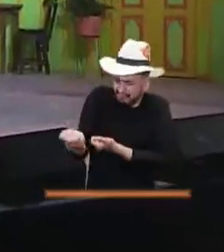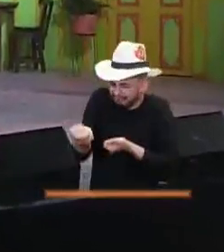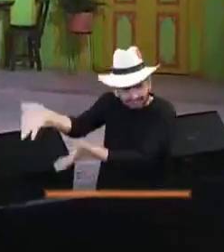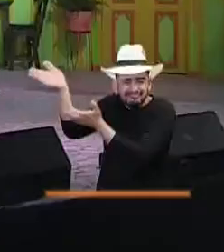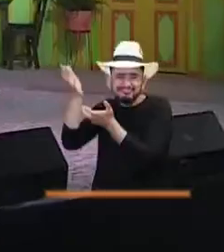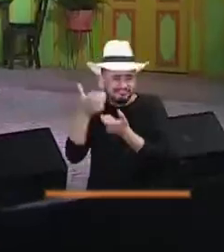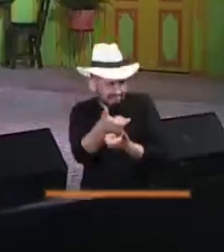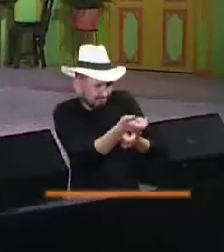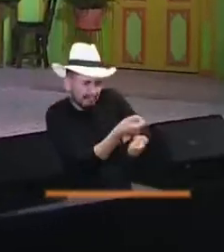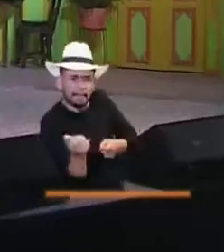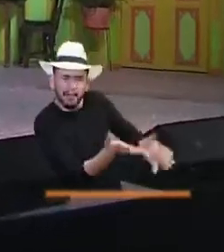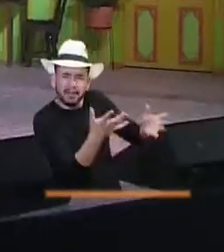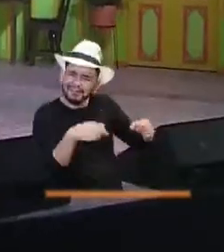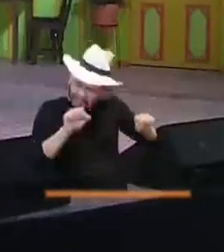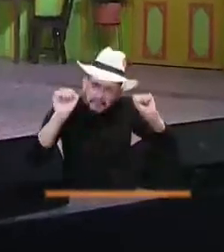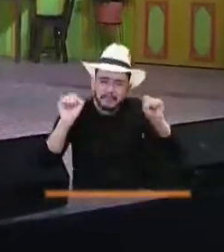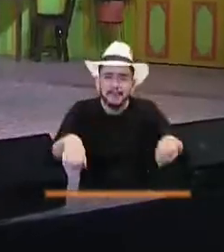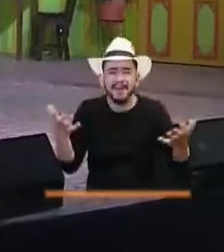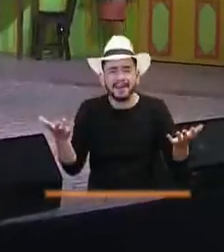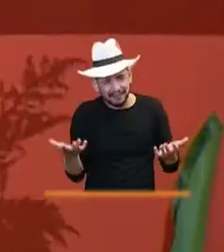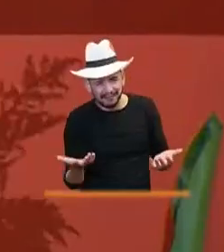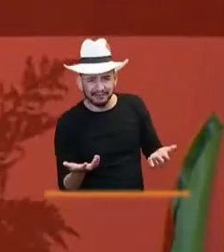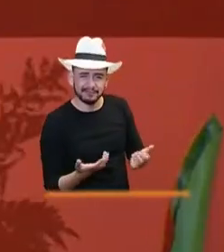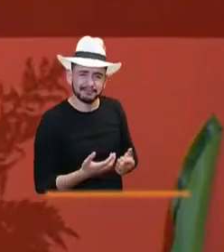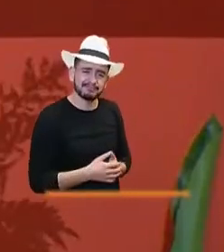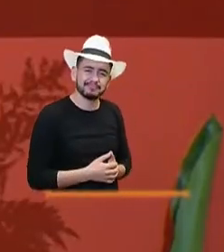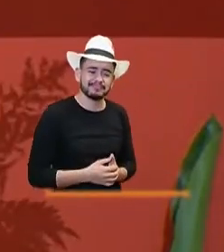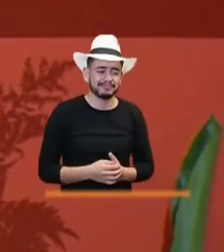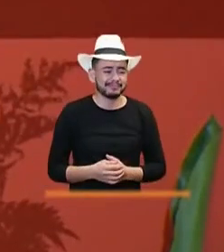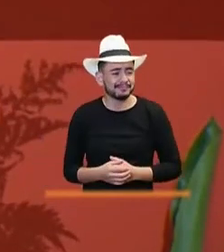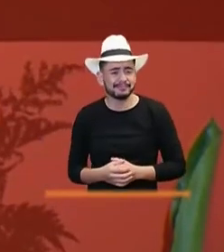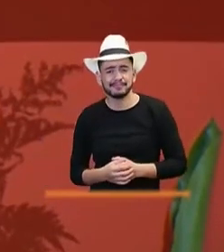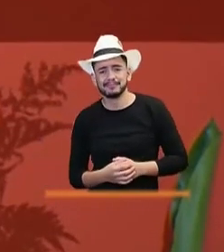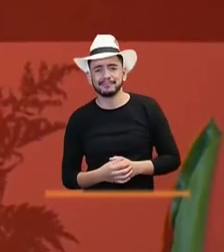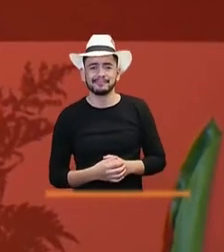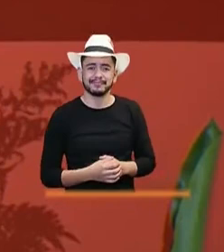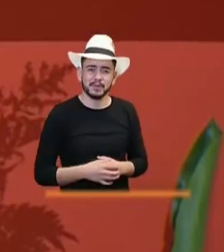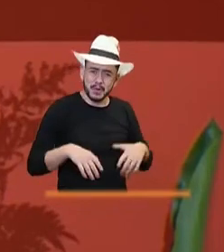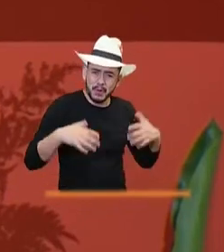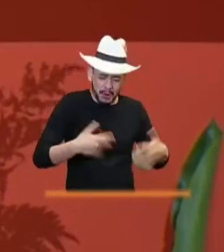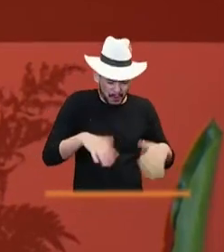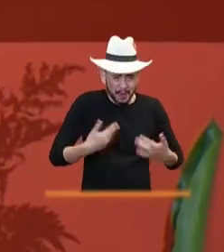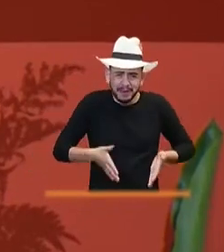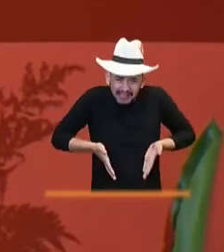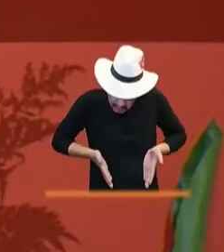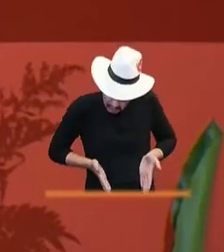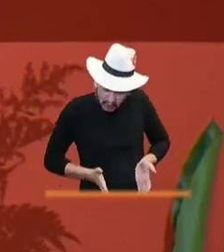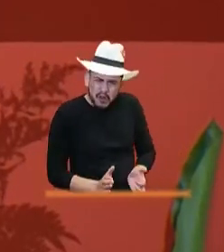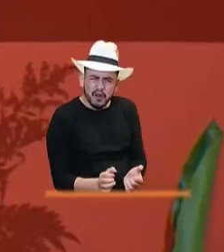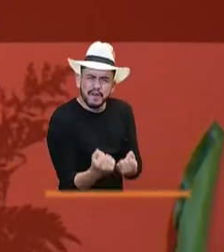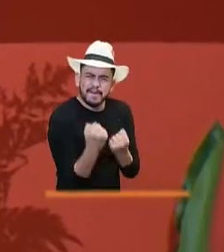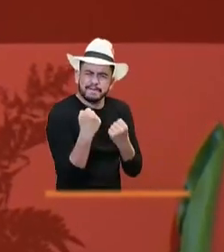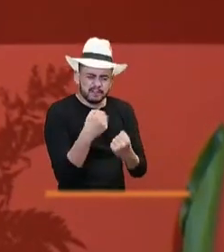Es posible que en un vientre la vida se haga fuerte, pues el vientre es